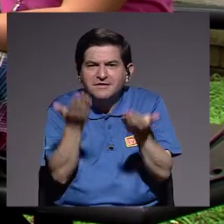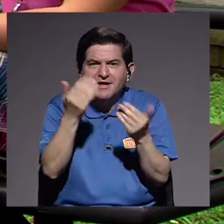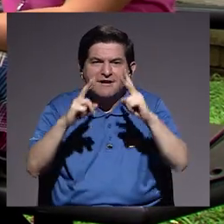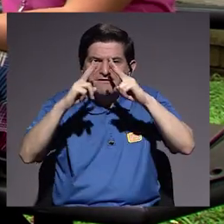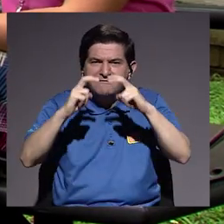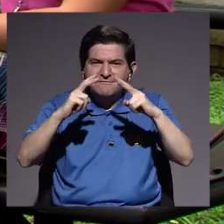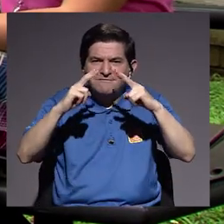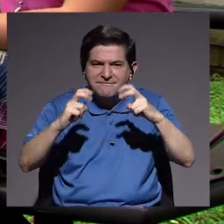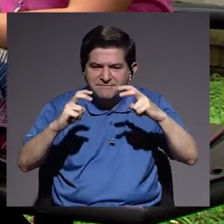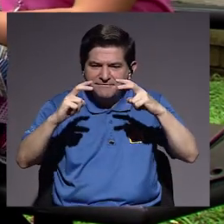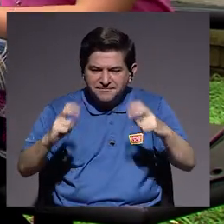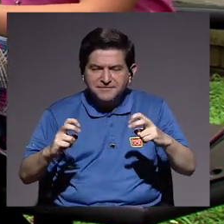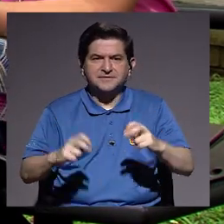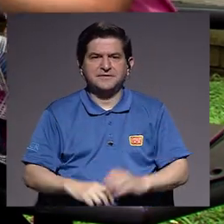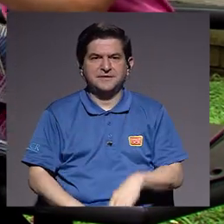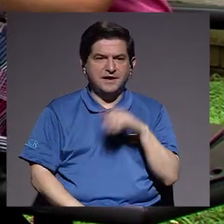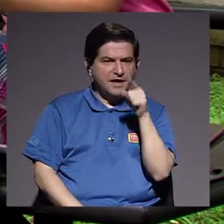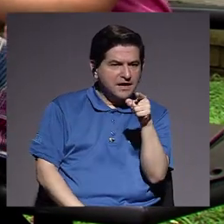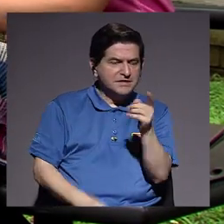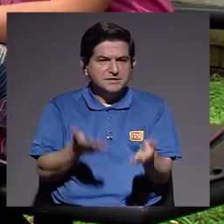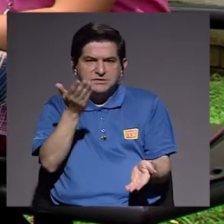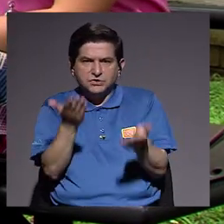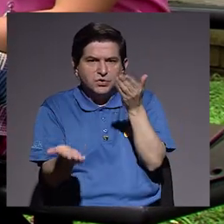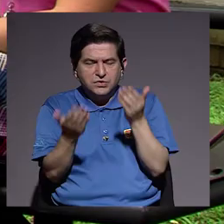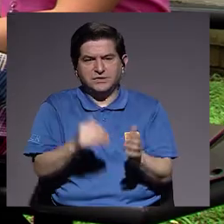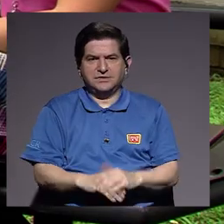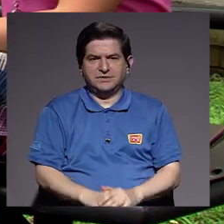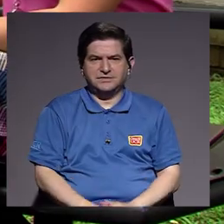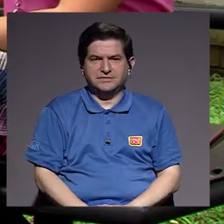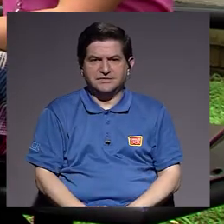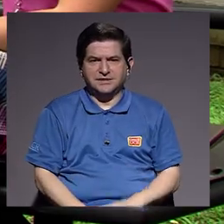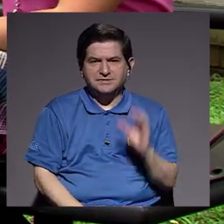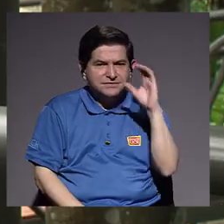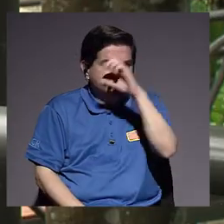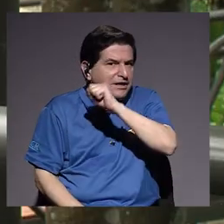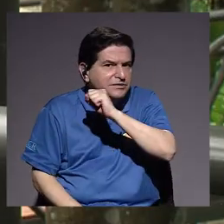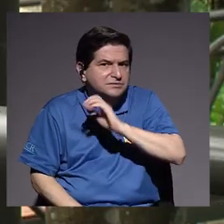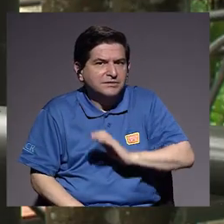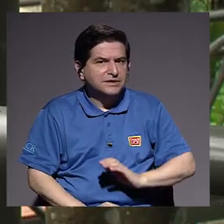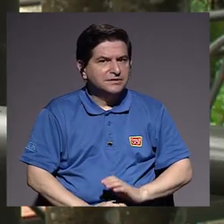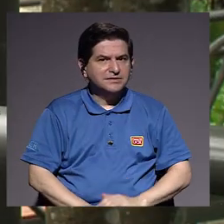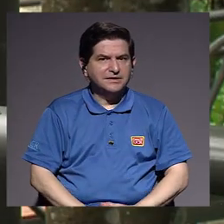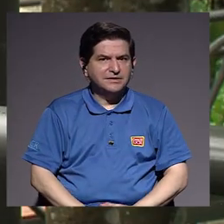poco analizar eso y ver, digamos,